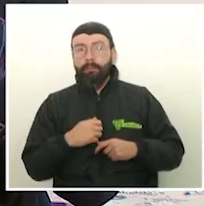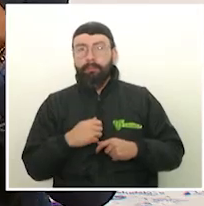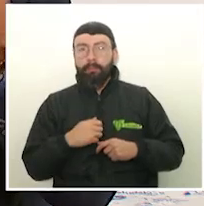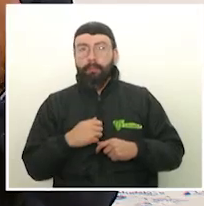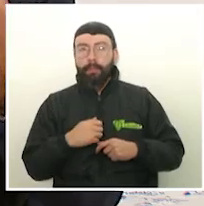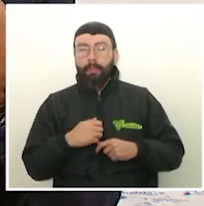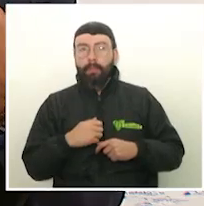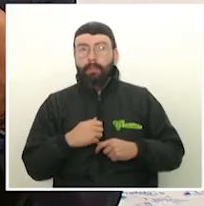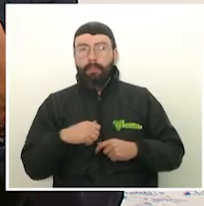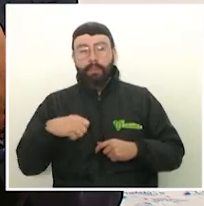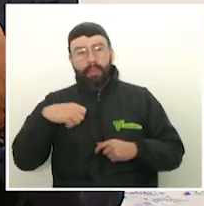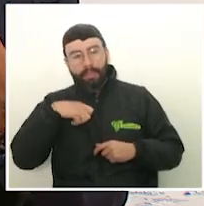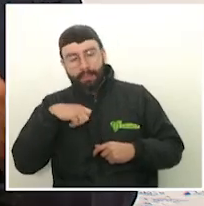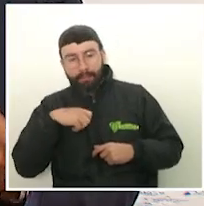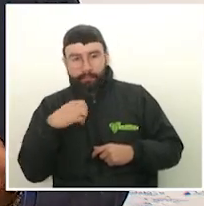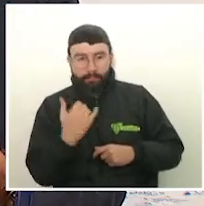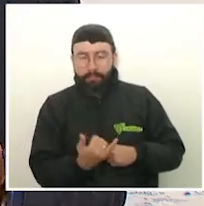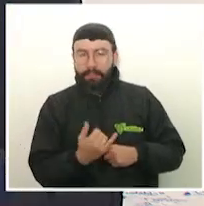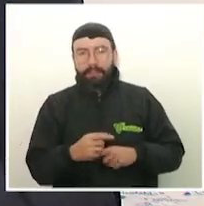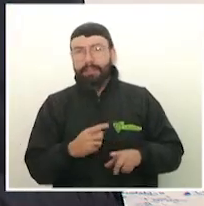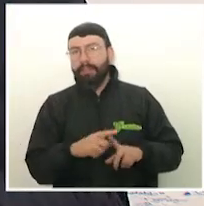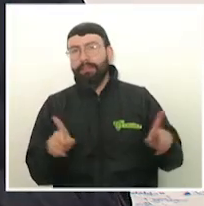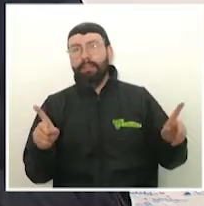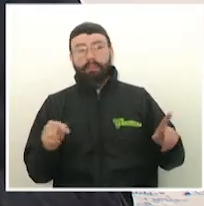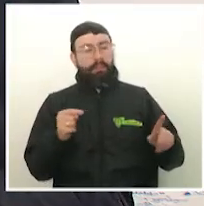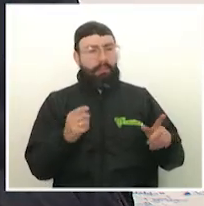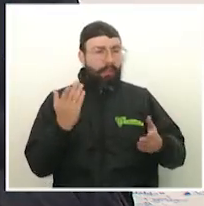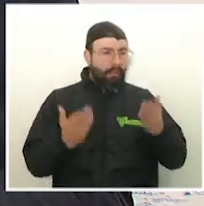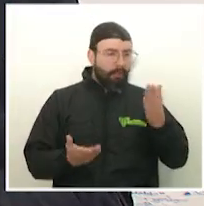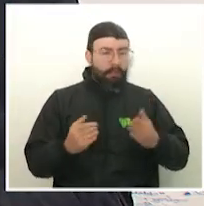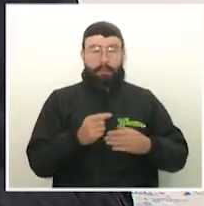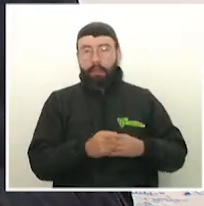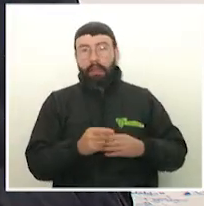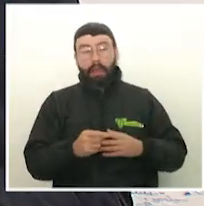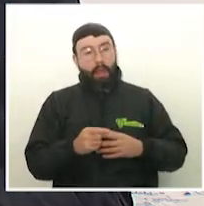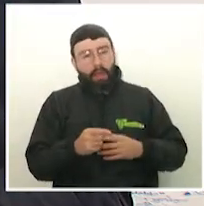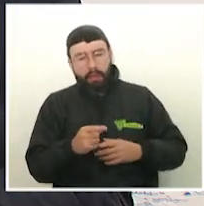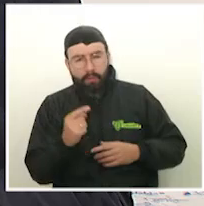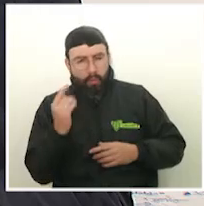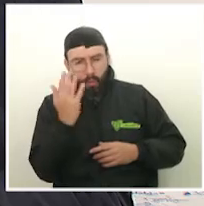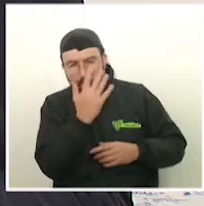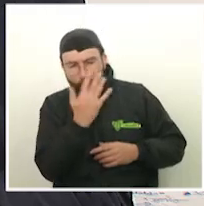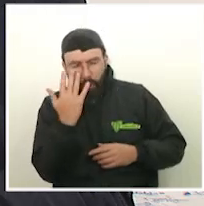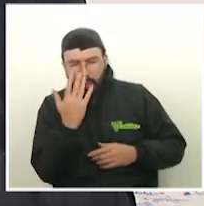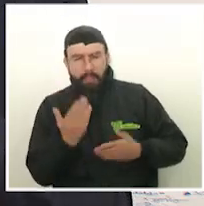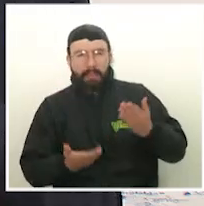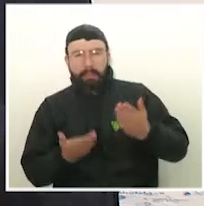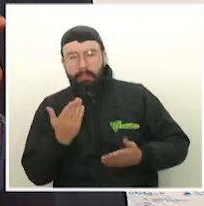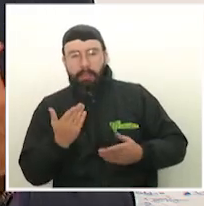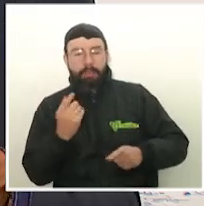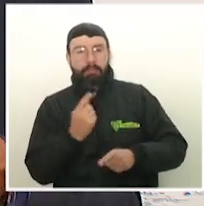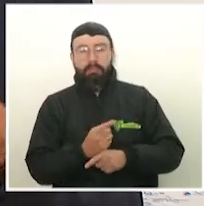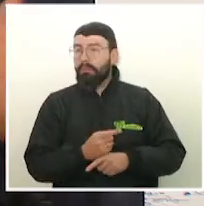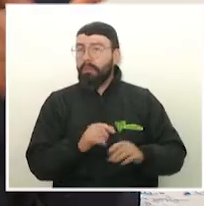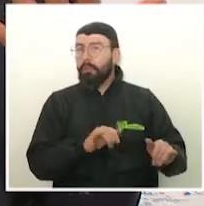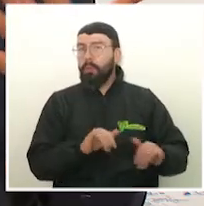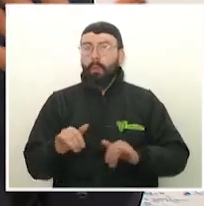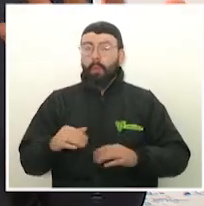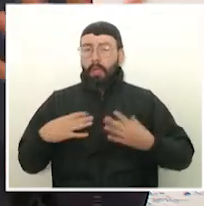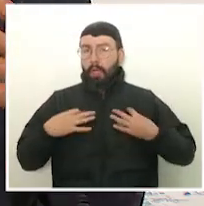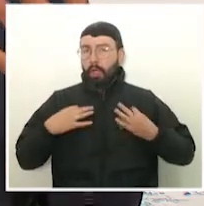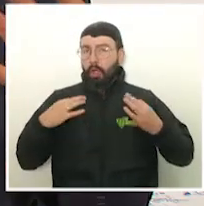una manifestación diferente de acuerdo al efecto del color. Y eso sucede con la misma ropa, o cuando